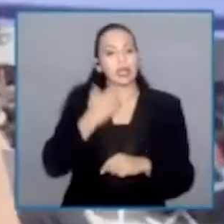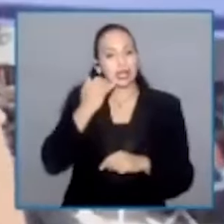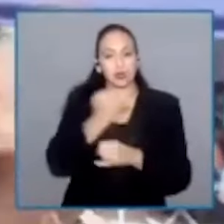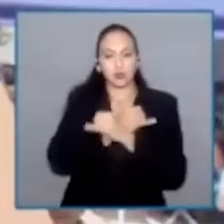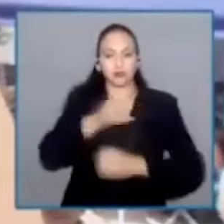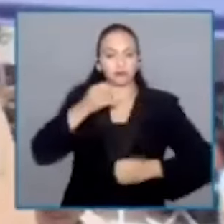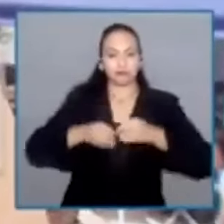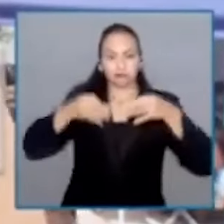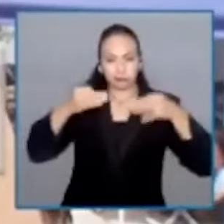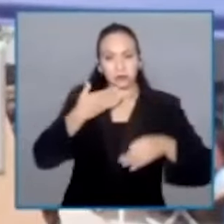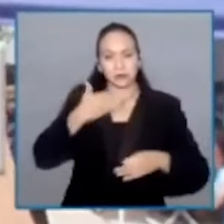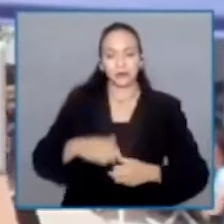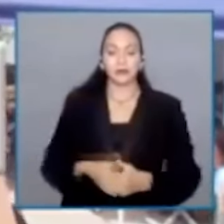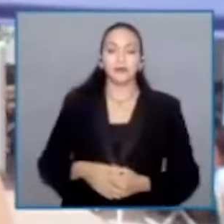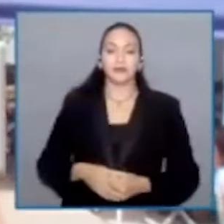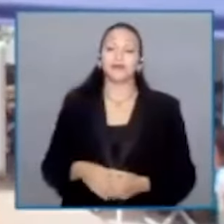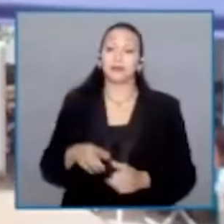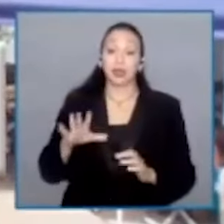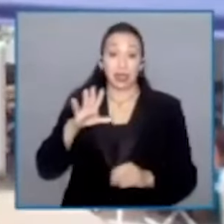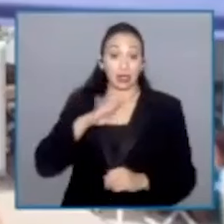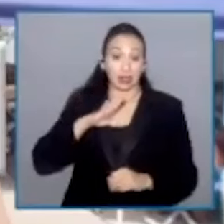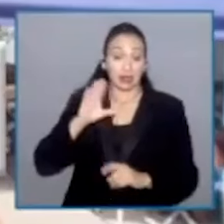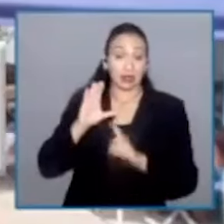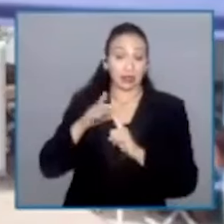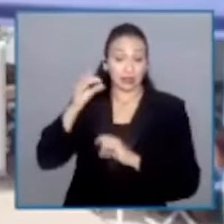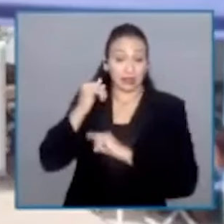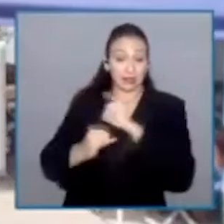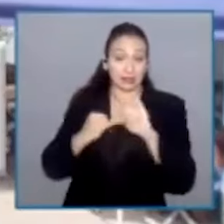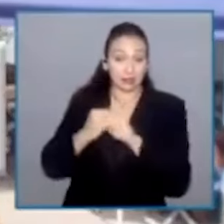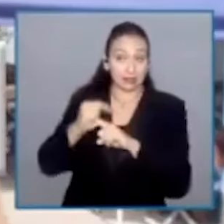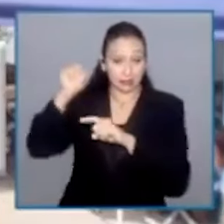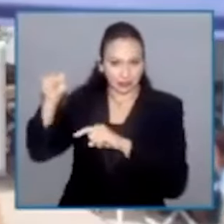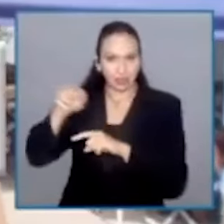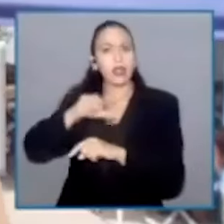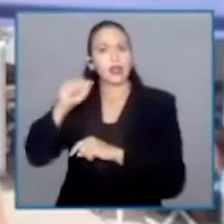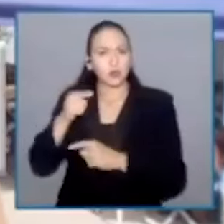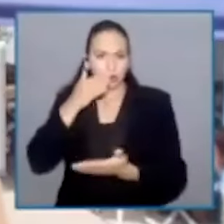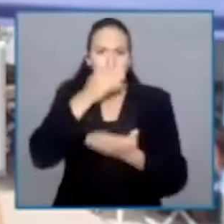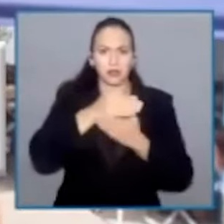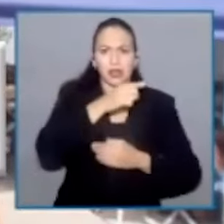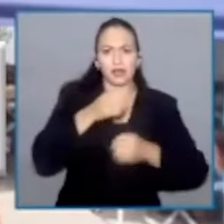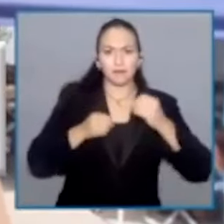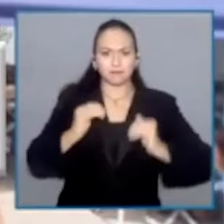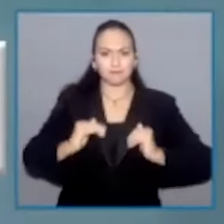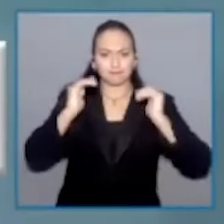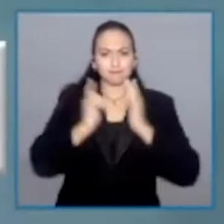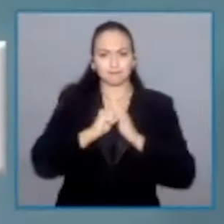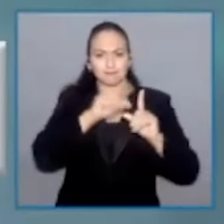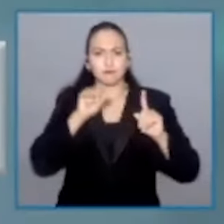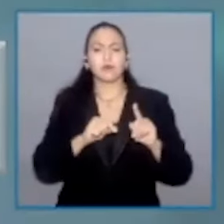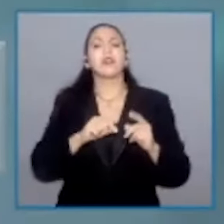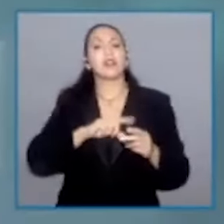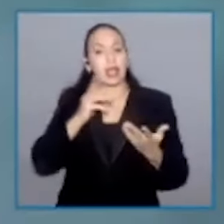Comisión Interamericana y después pues a la Corte, ya se está trabajando en algunas situaciones para la ONU.